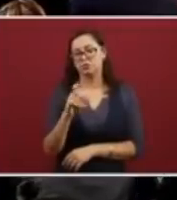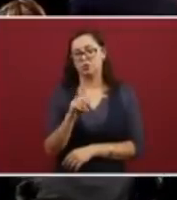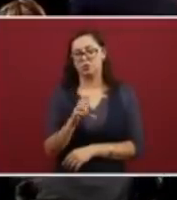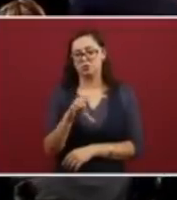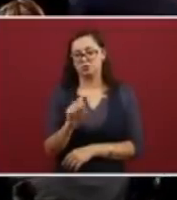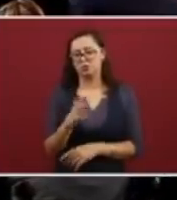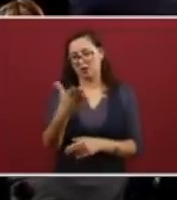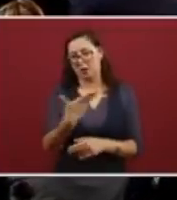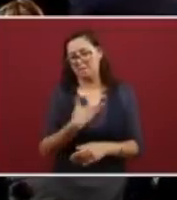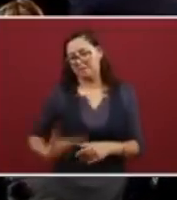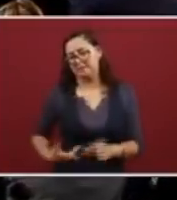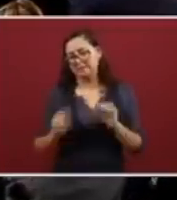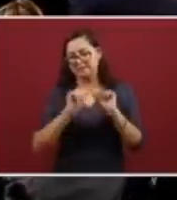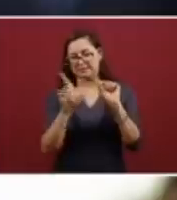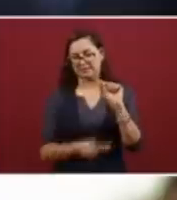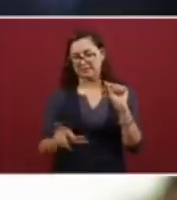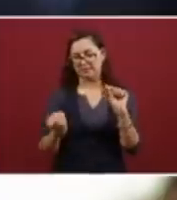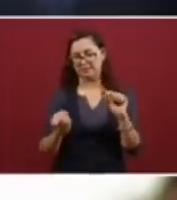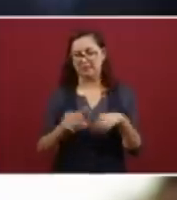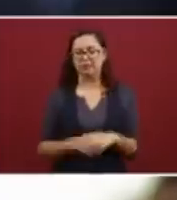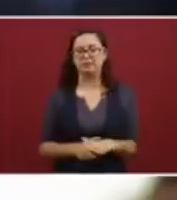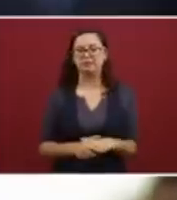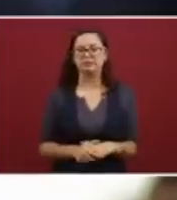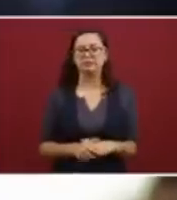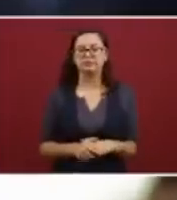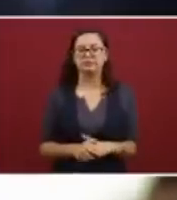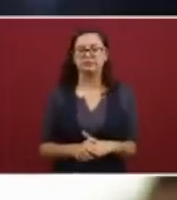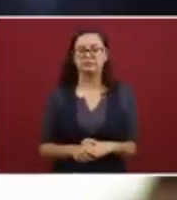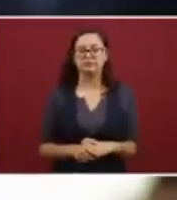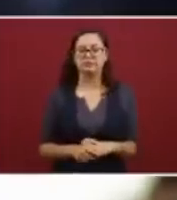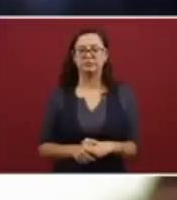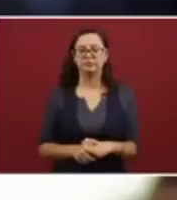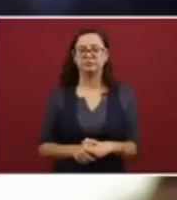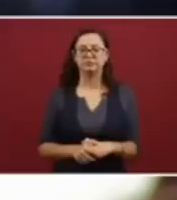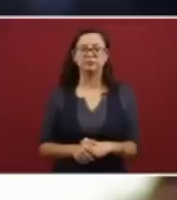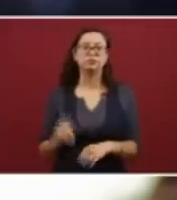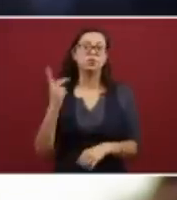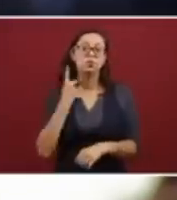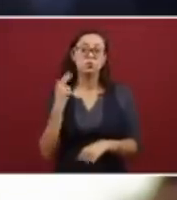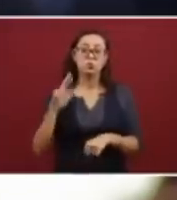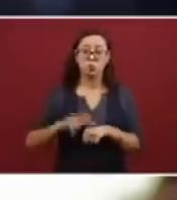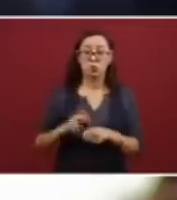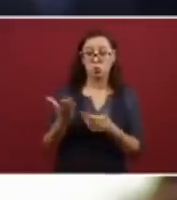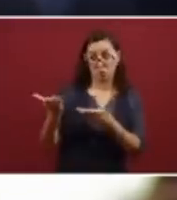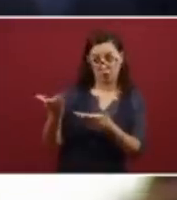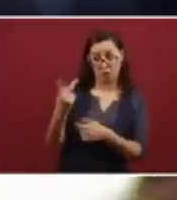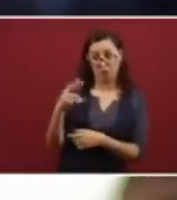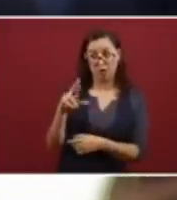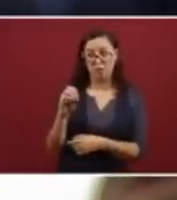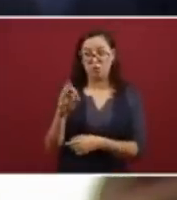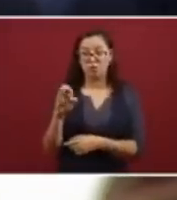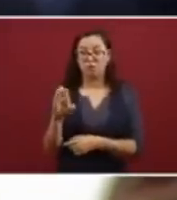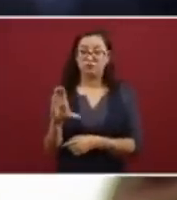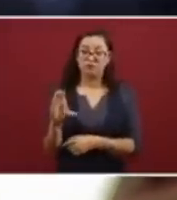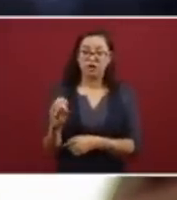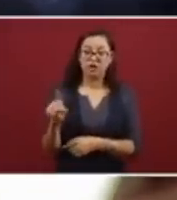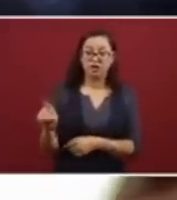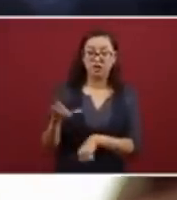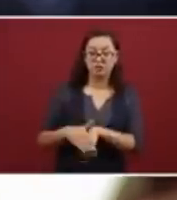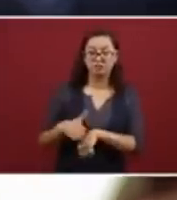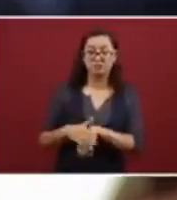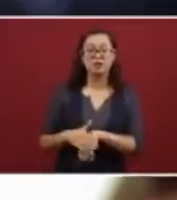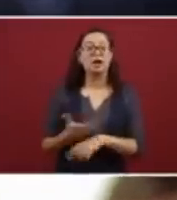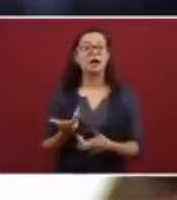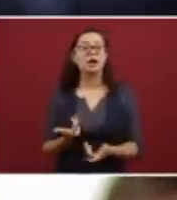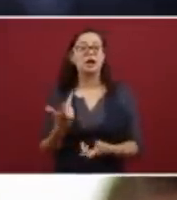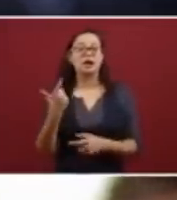unidos mexicanos el procurador acaba de decir que una de las empresas que vende más barato